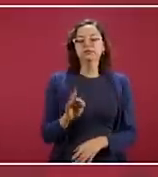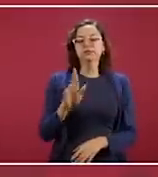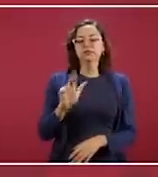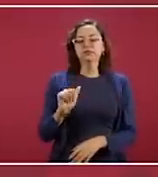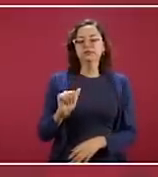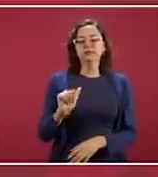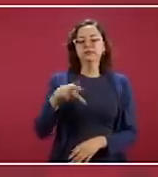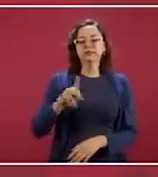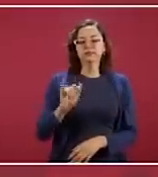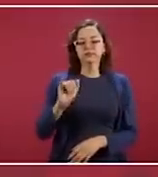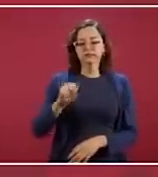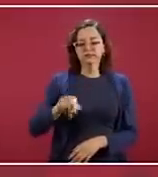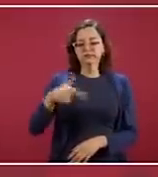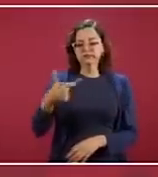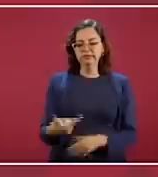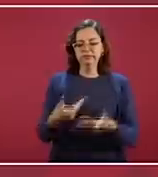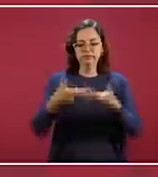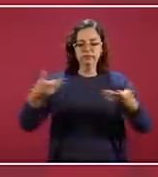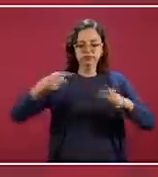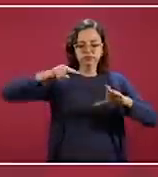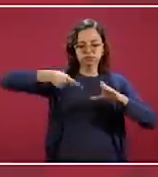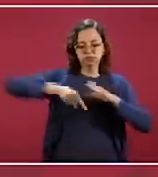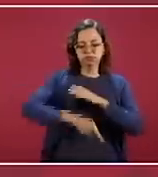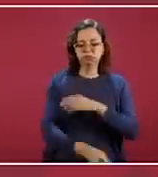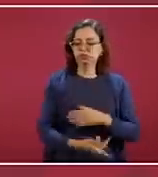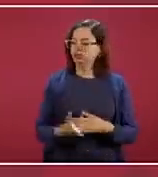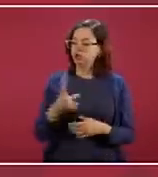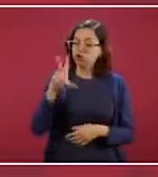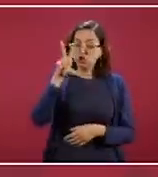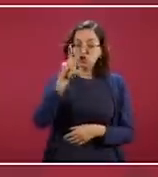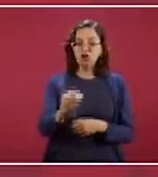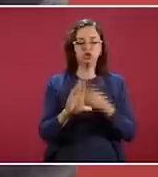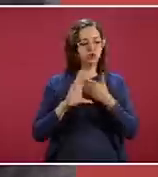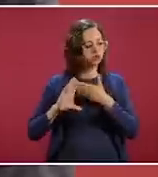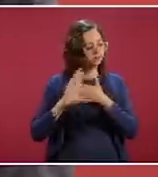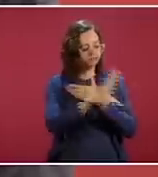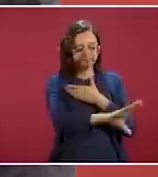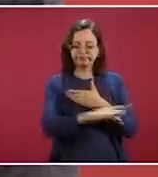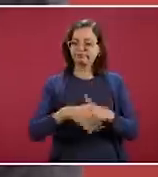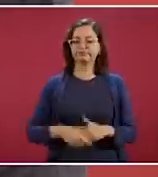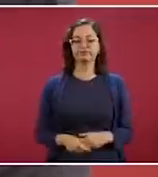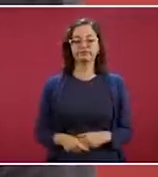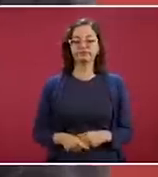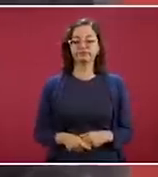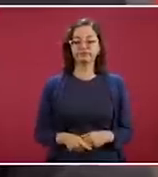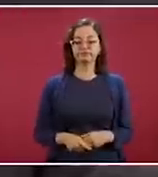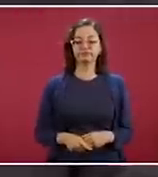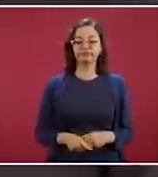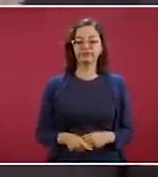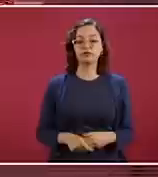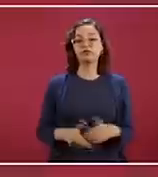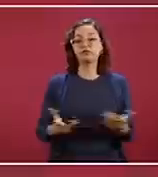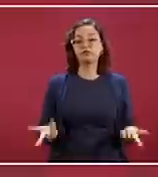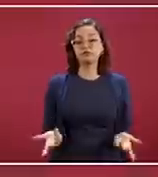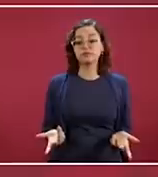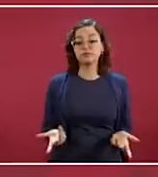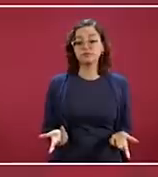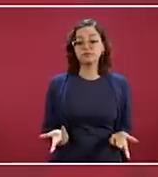O sea, no al fracking. Entonces, ni modo que